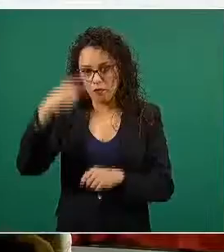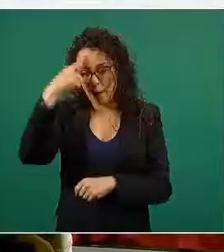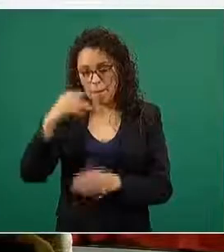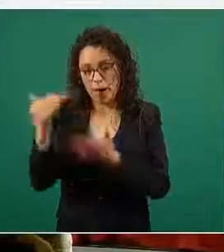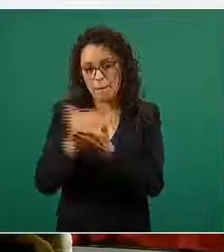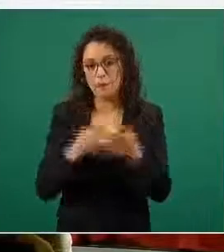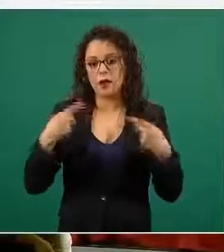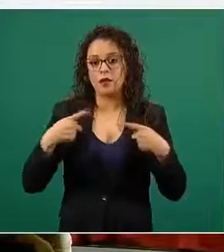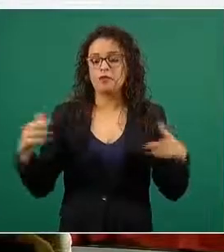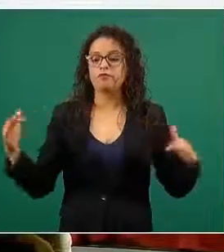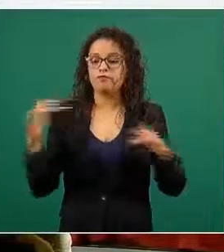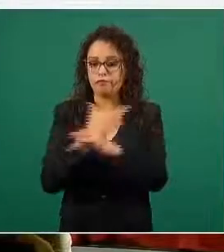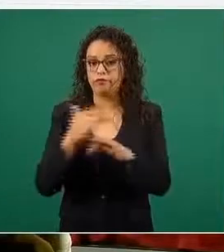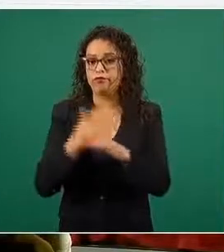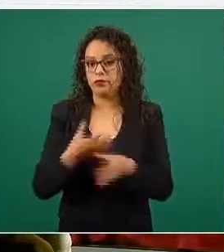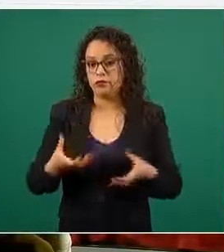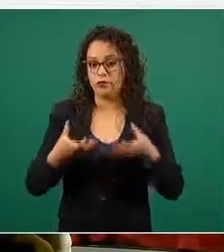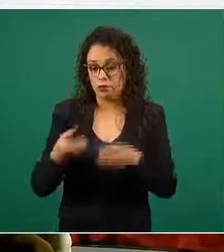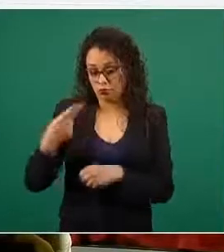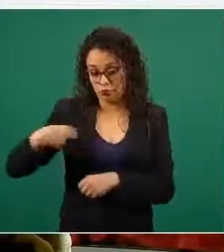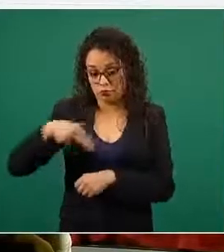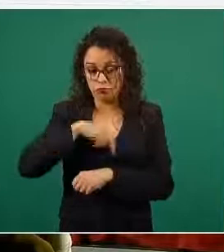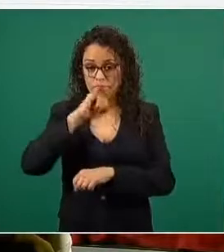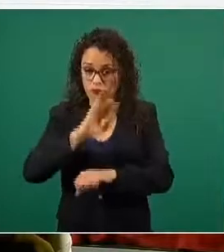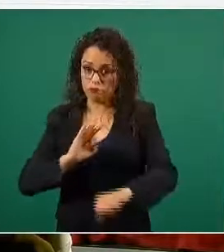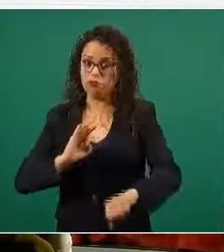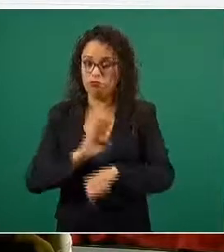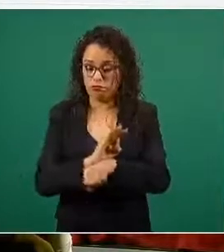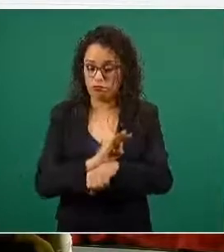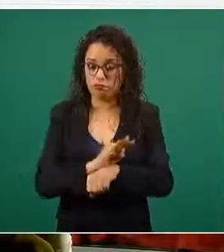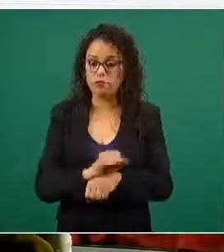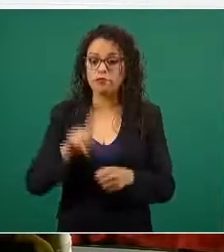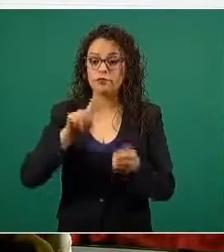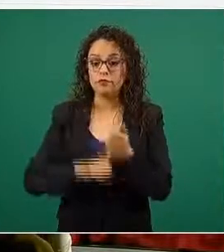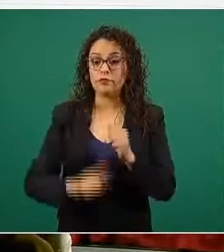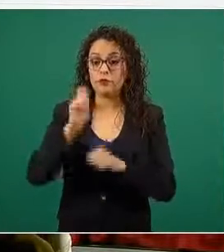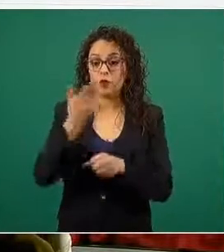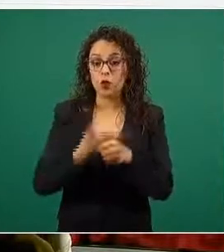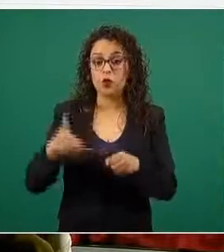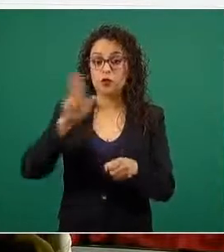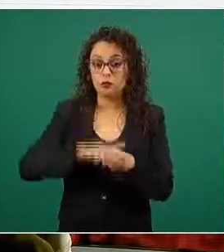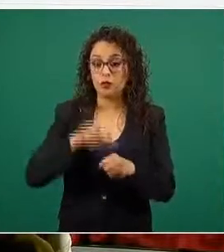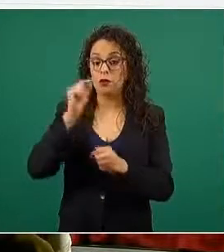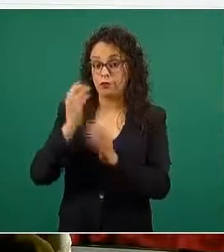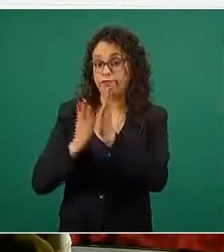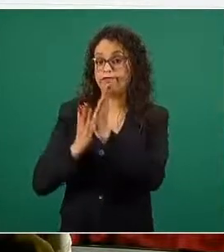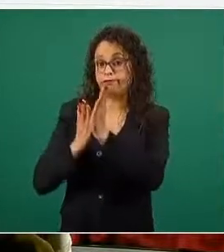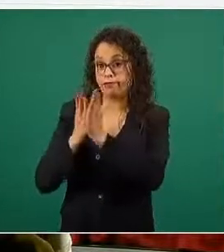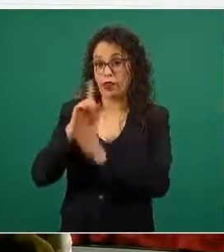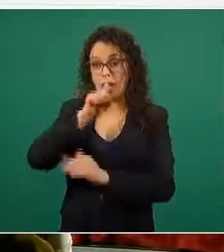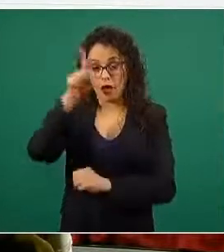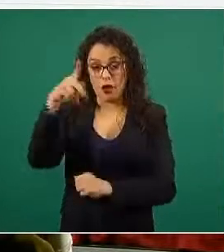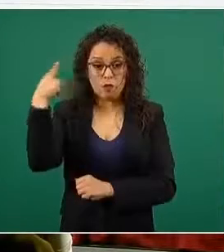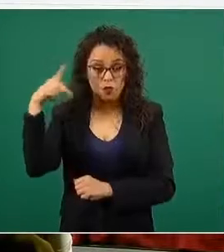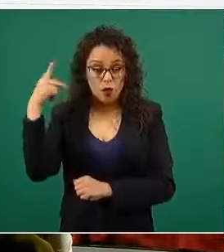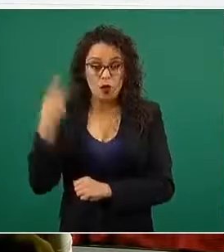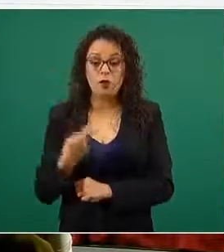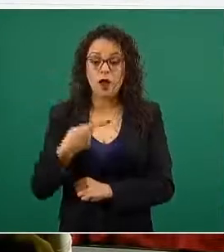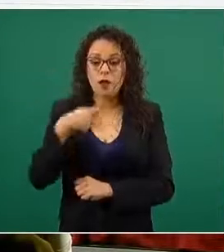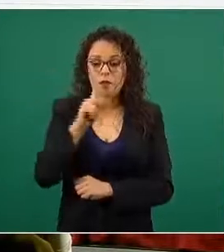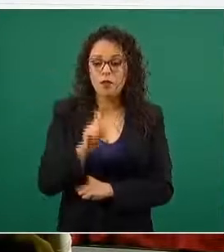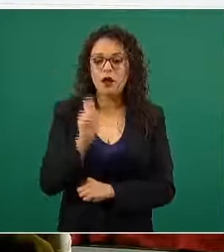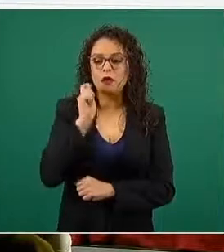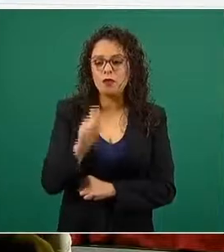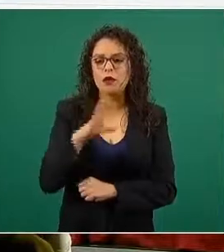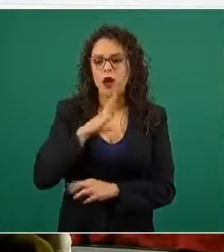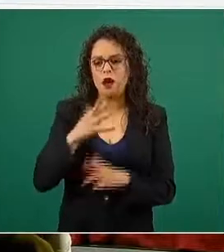siguiente. Tendencia a la alza en la hospitalización en Puebla y aunque tiene todavía un poco menos de la mitad de la